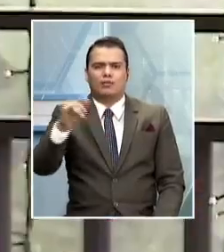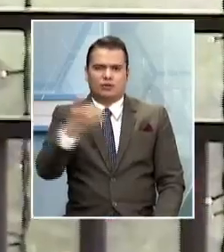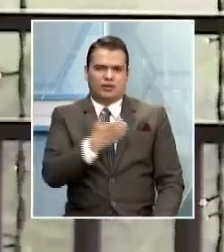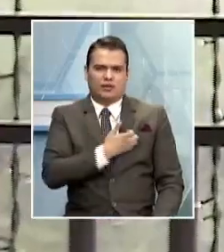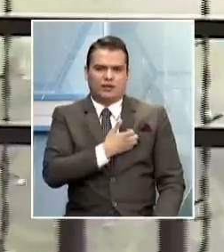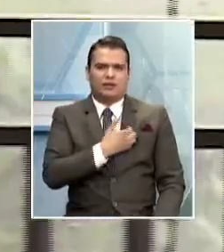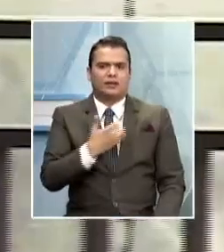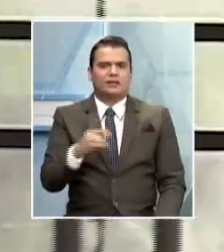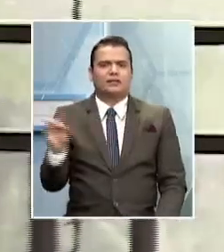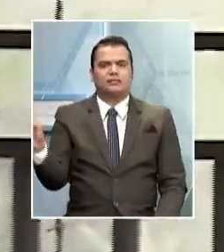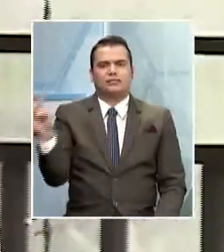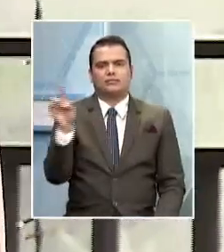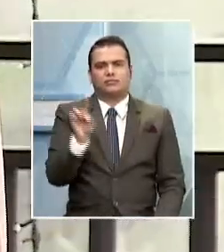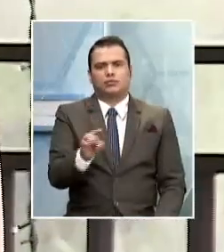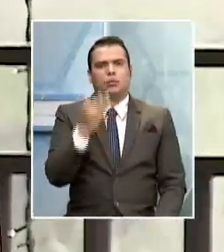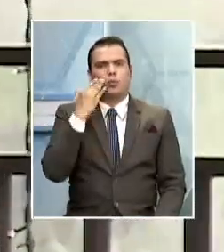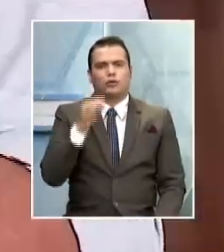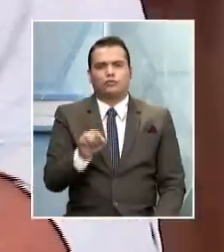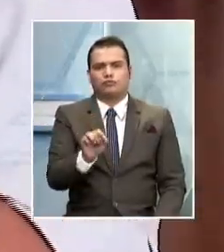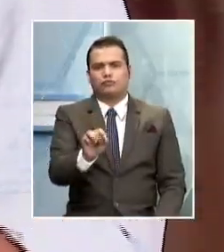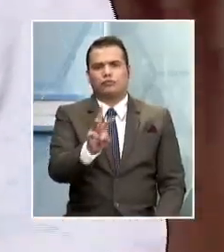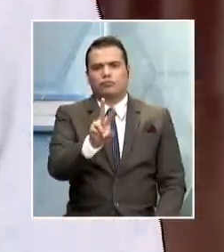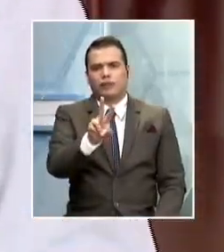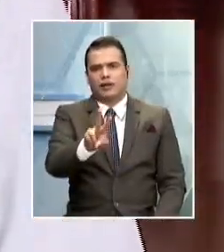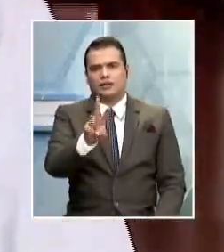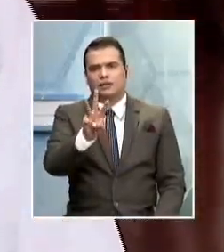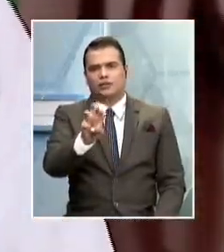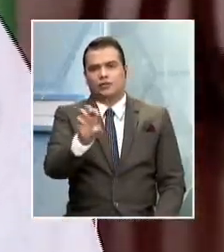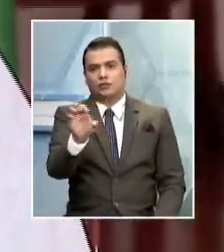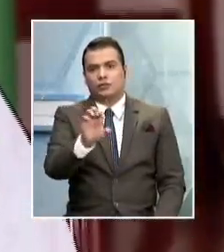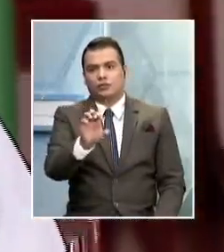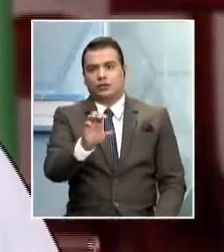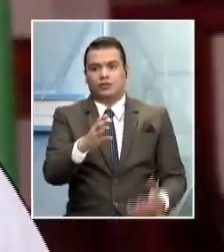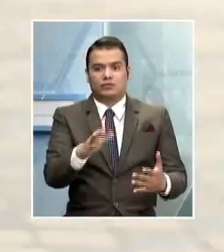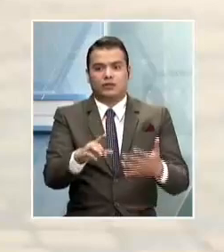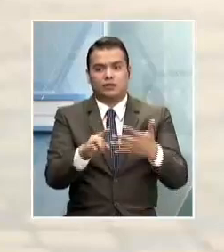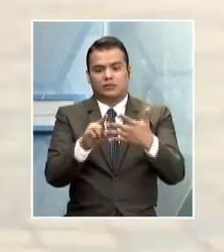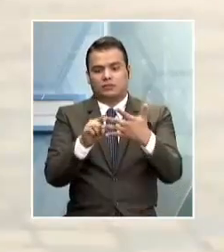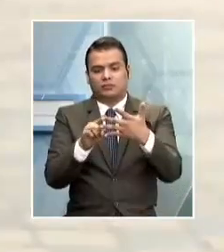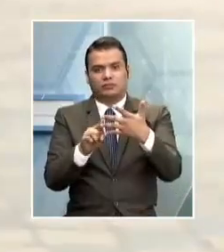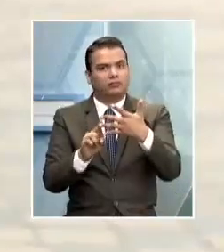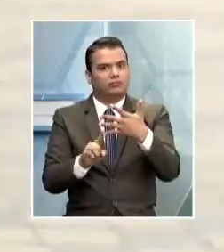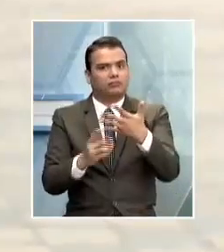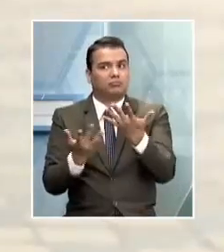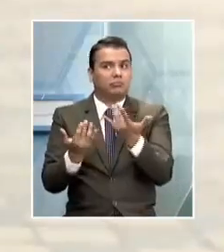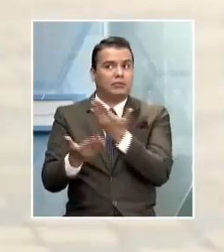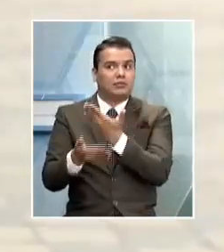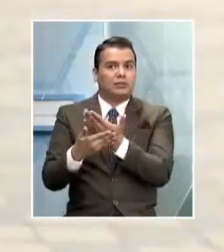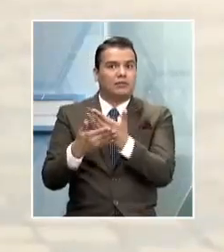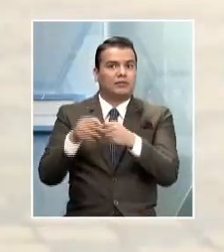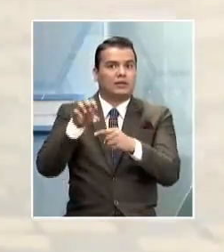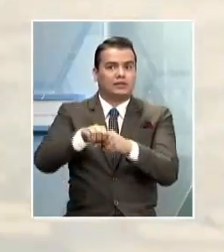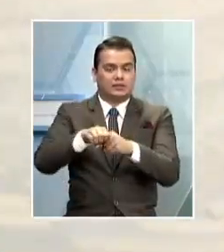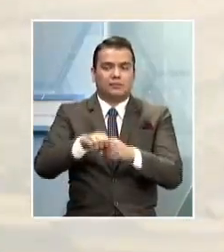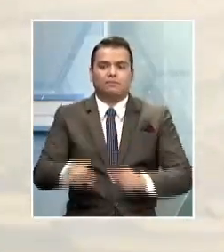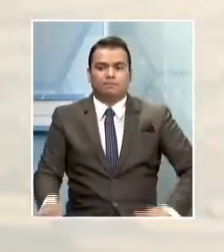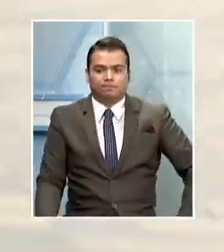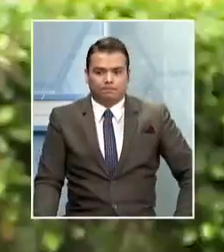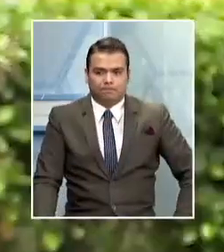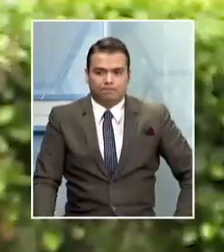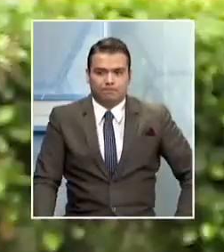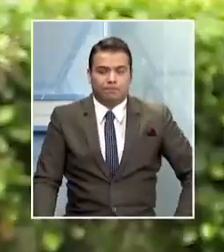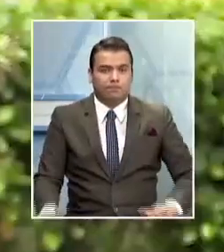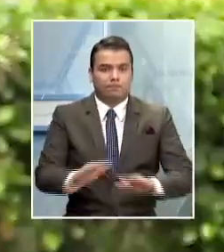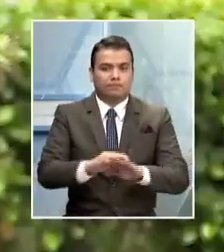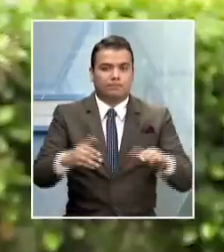Jamundí, Andrés Felipe Ramírez, el próximo 28 de enero. Mientras tanto, el resto de los mandatarios están a la espera de las fechas de presentación.